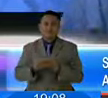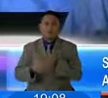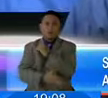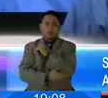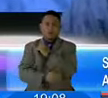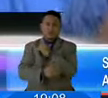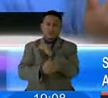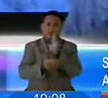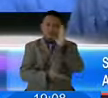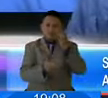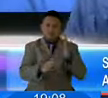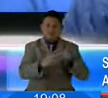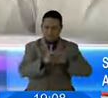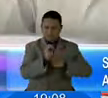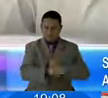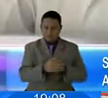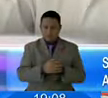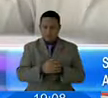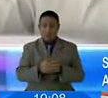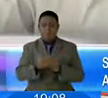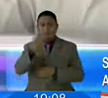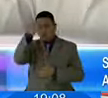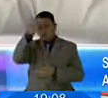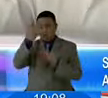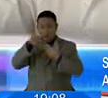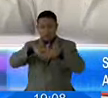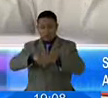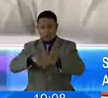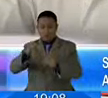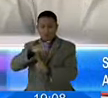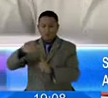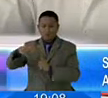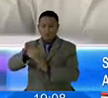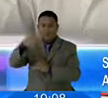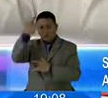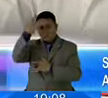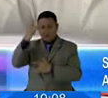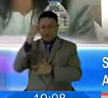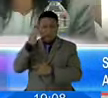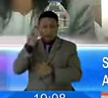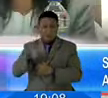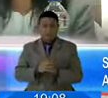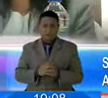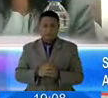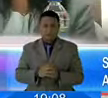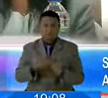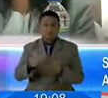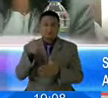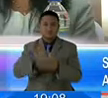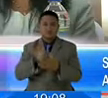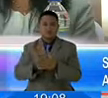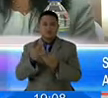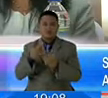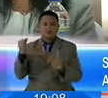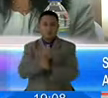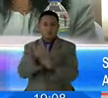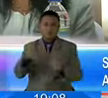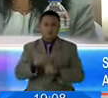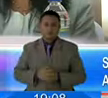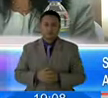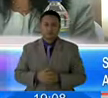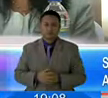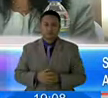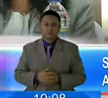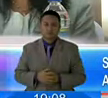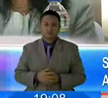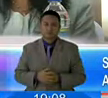pobreza, educación inclusiva, medio ambiente, enfermedades catastróficas y lucha contra la violencia en